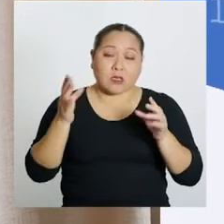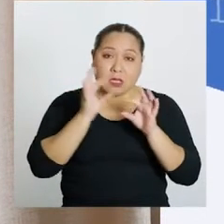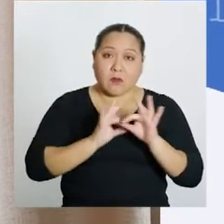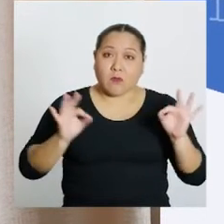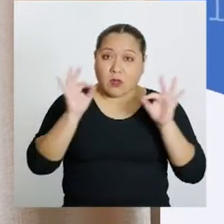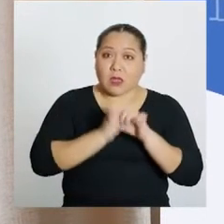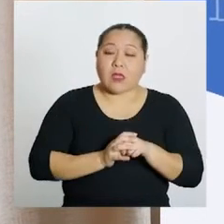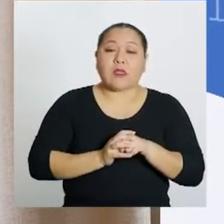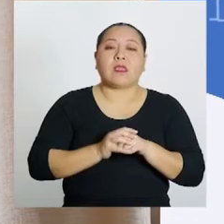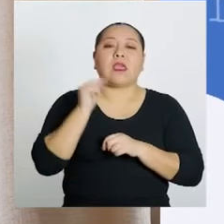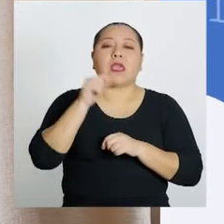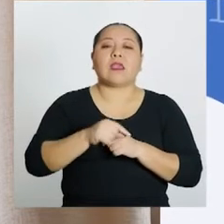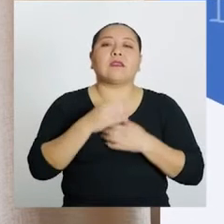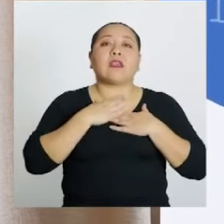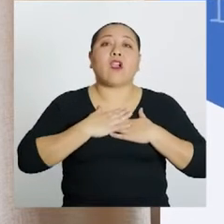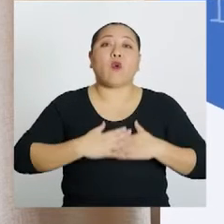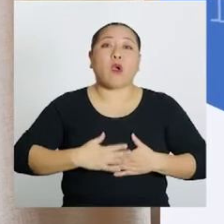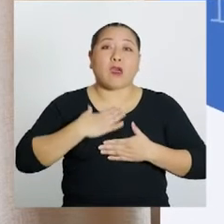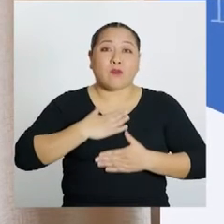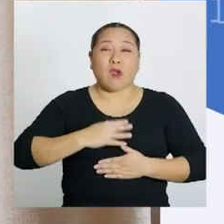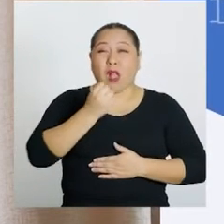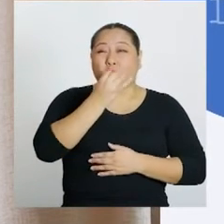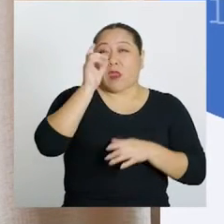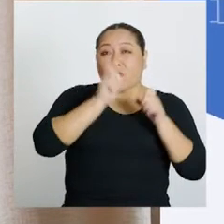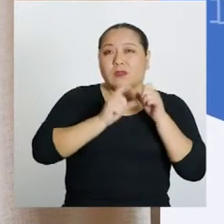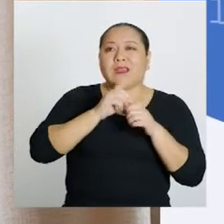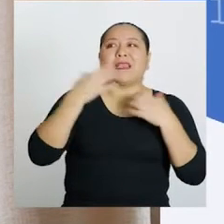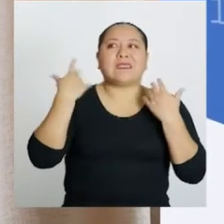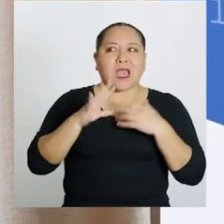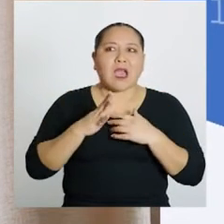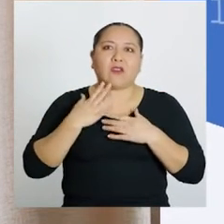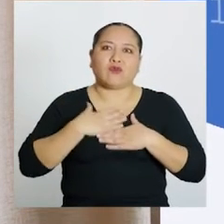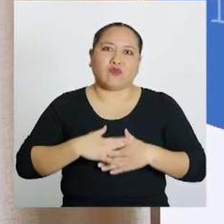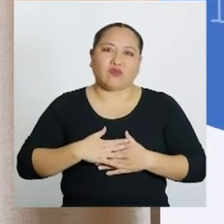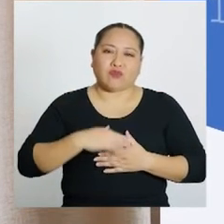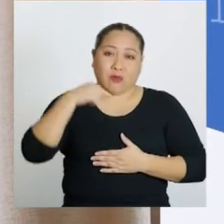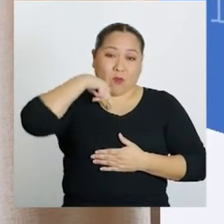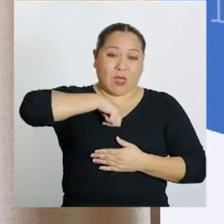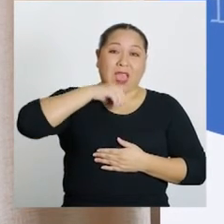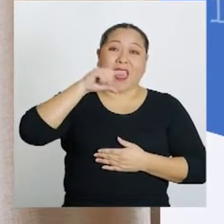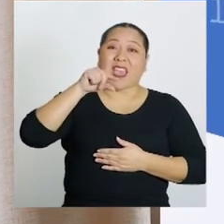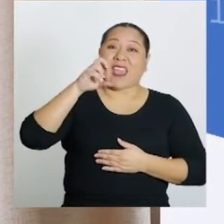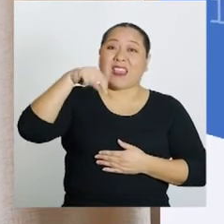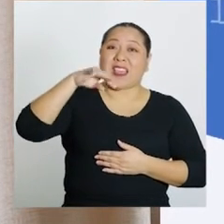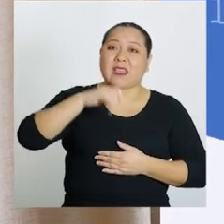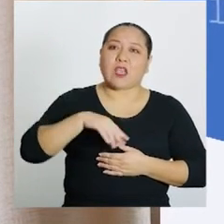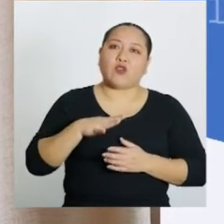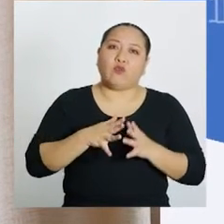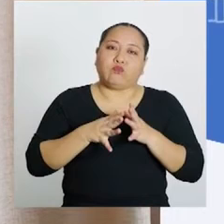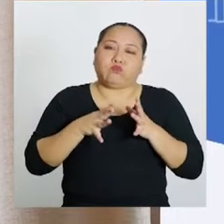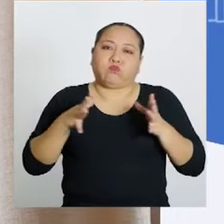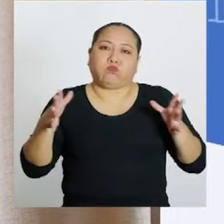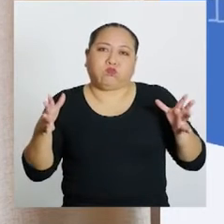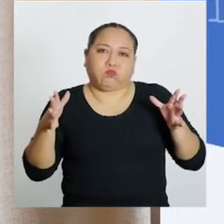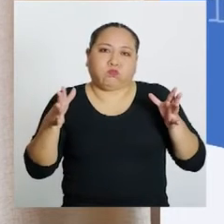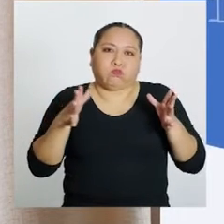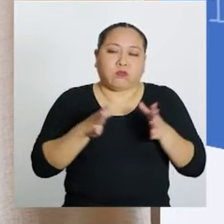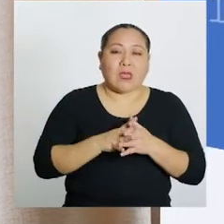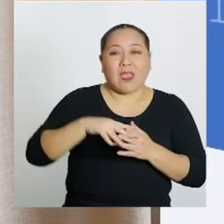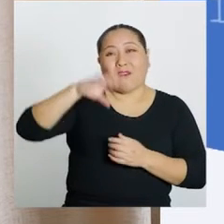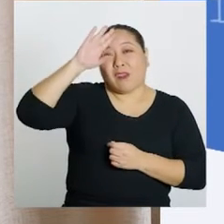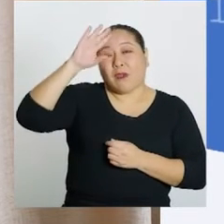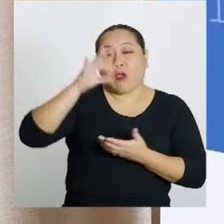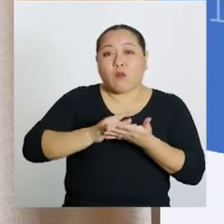evaluar va a ser la genética, pues hay personas que tienen cierta predisposición ya sea a subir o bajar de peso. Enfermedades o medicamentos